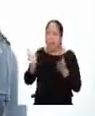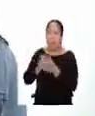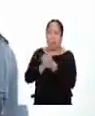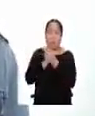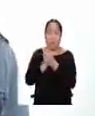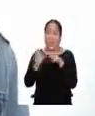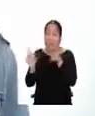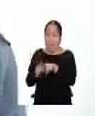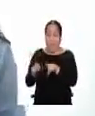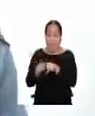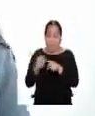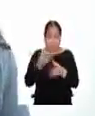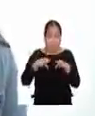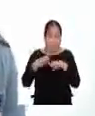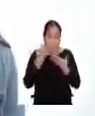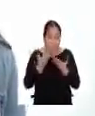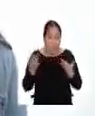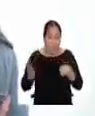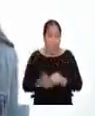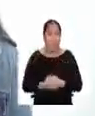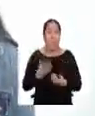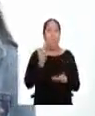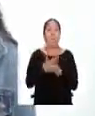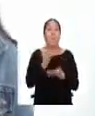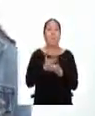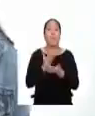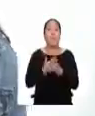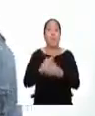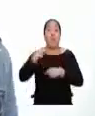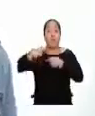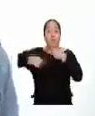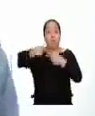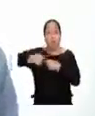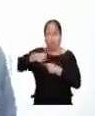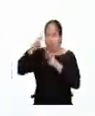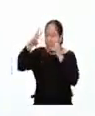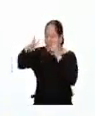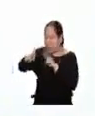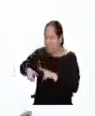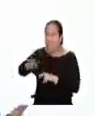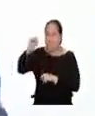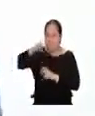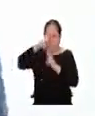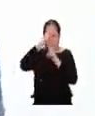realicen esas acciones. Y verifica cada día si están cumpliendo. Bueno, eso es